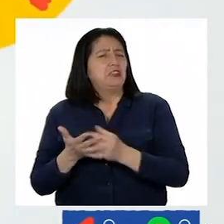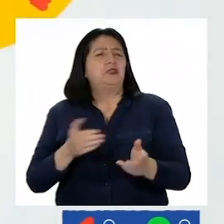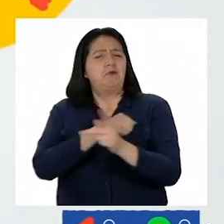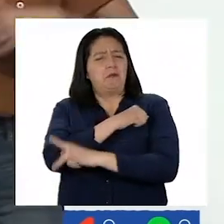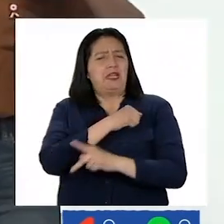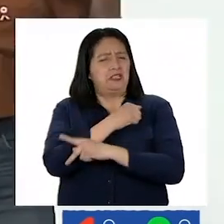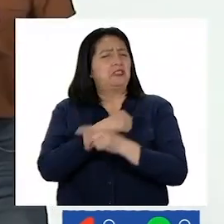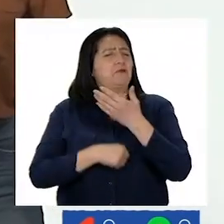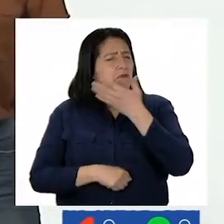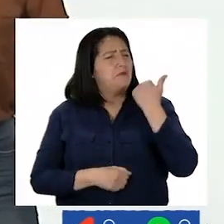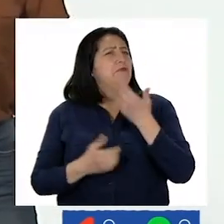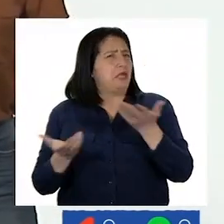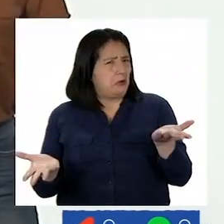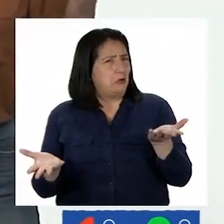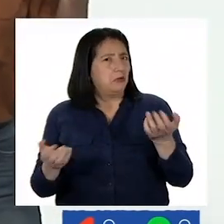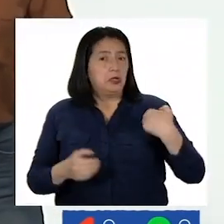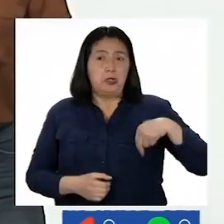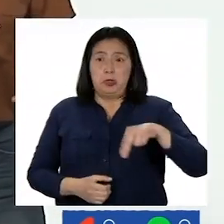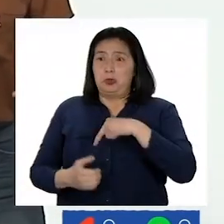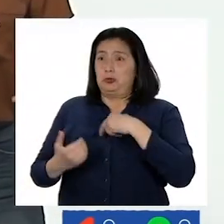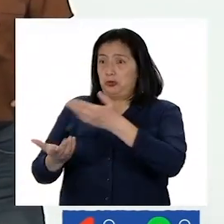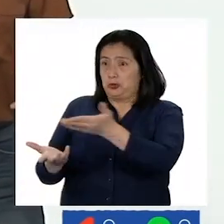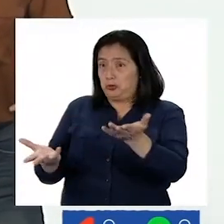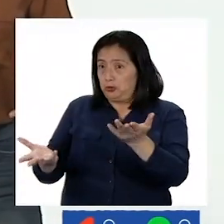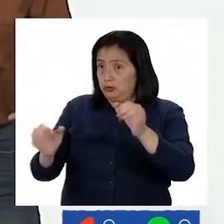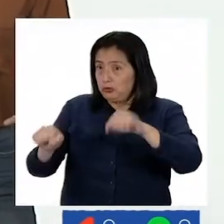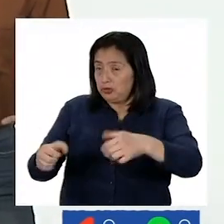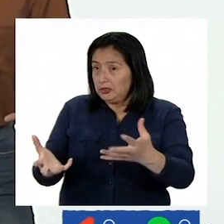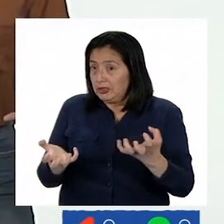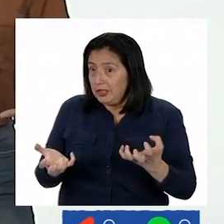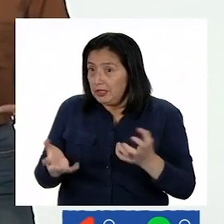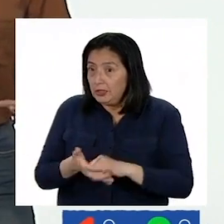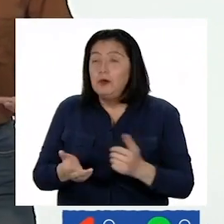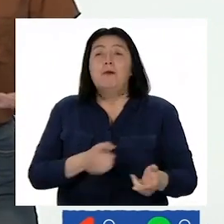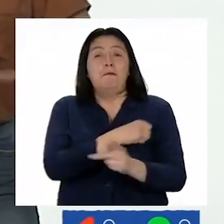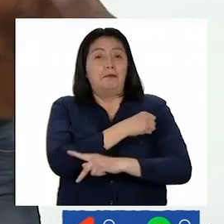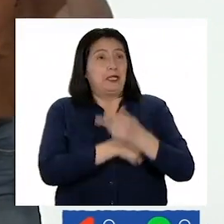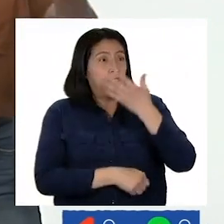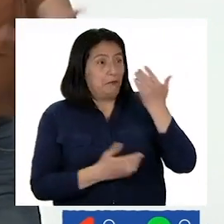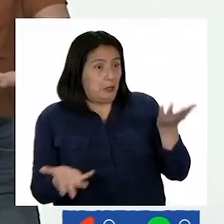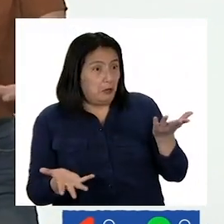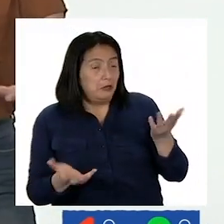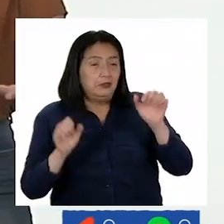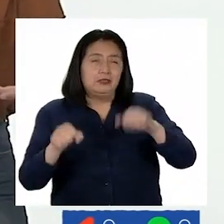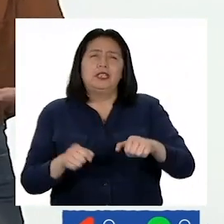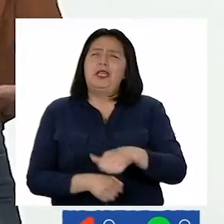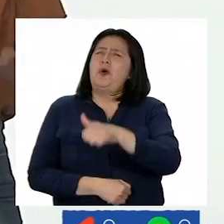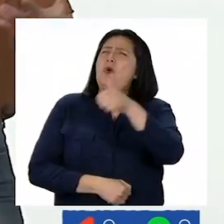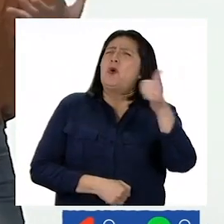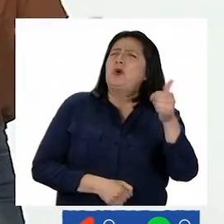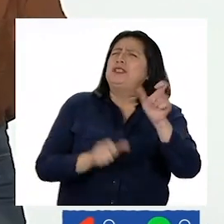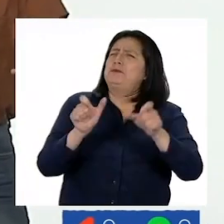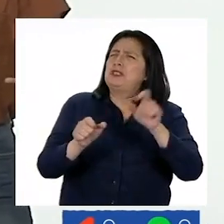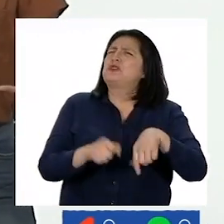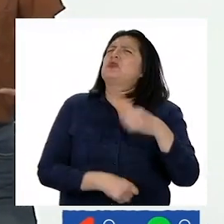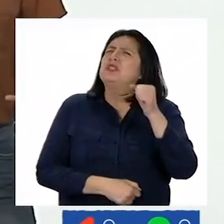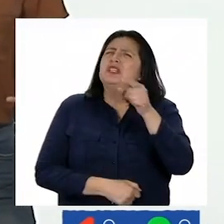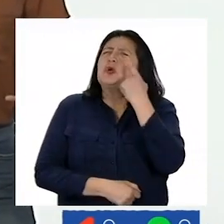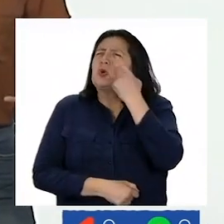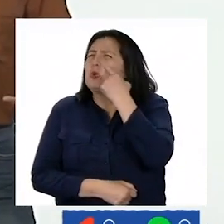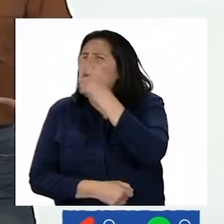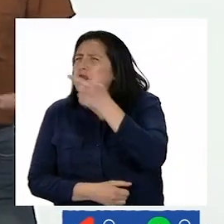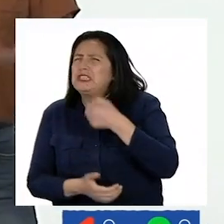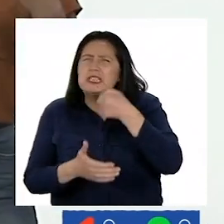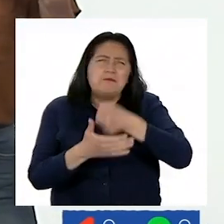mejor. ¿Queremos nosotras y nosotros un país mejor? ¿A qué otras personas conocen que hayan luchado contra